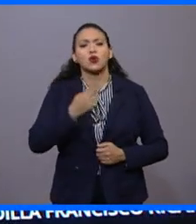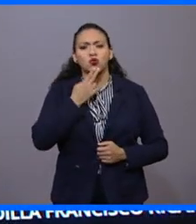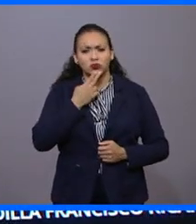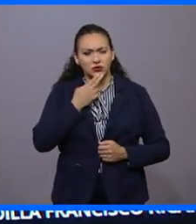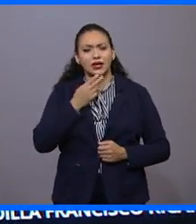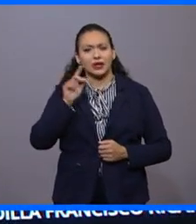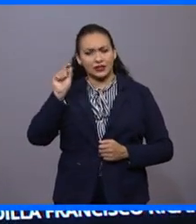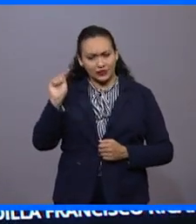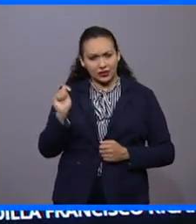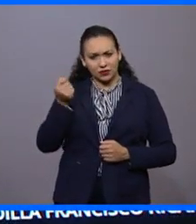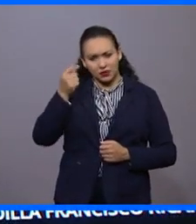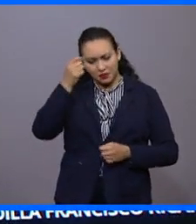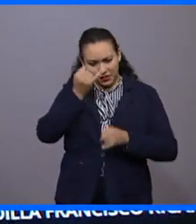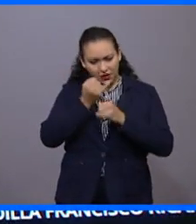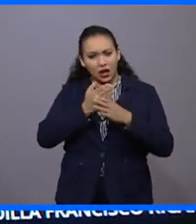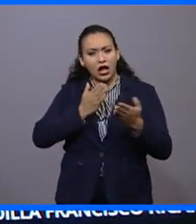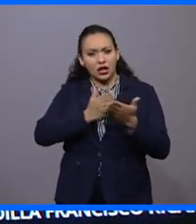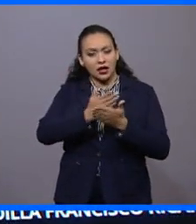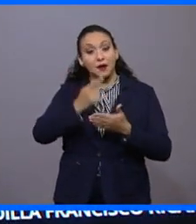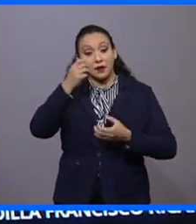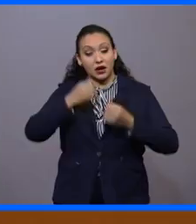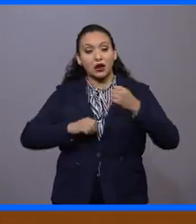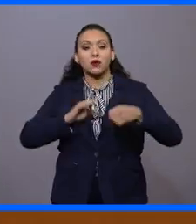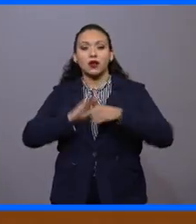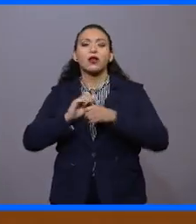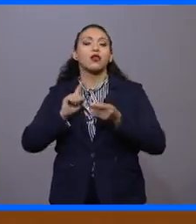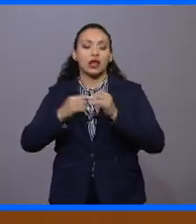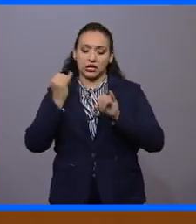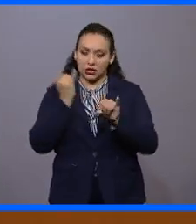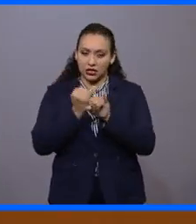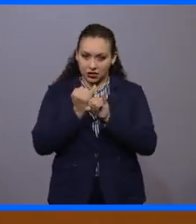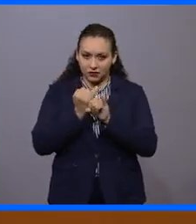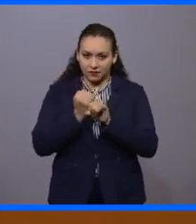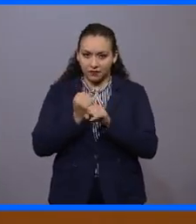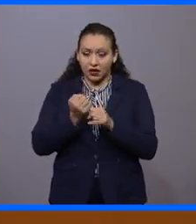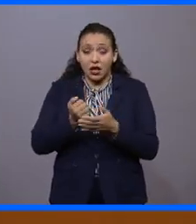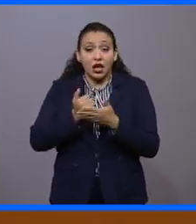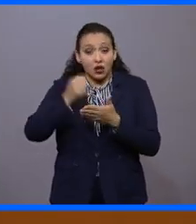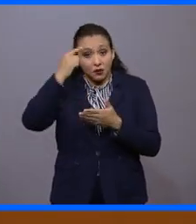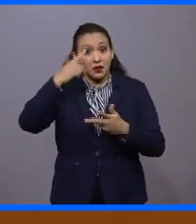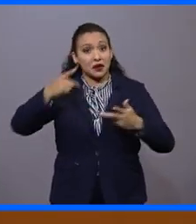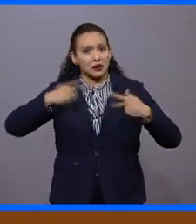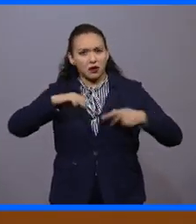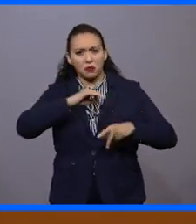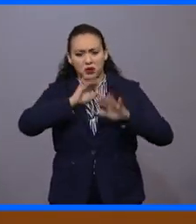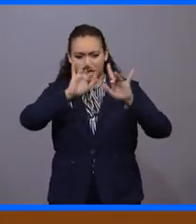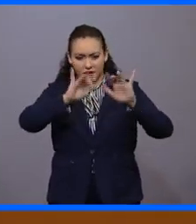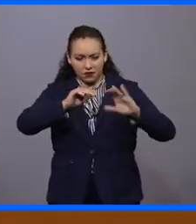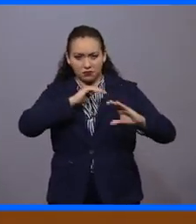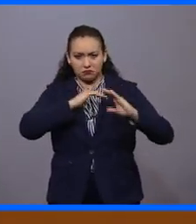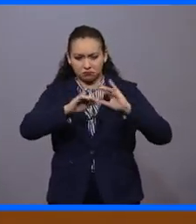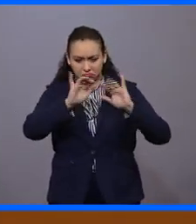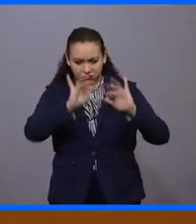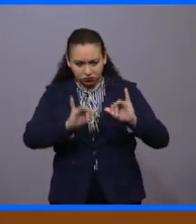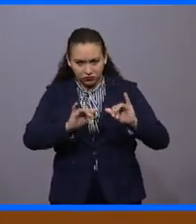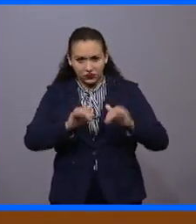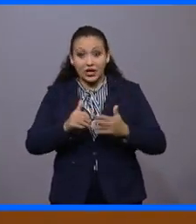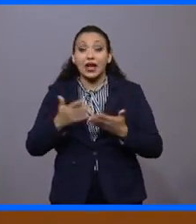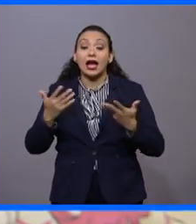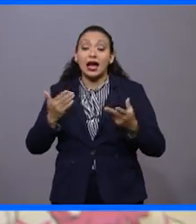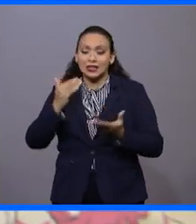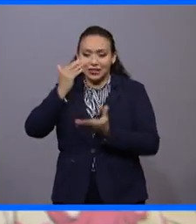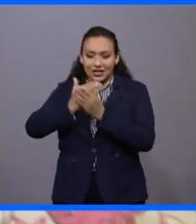la información para impulsar el juicio de amparo en línea, lo que garantiza la certeza de las partes y homologa el